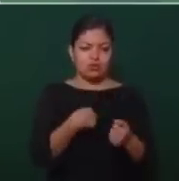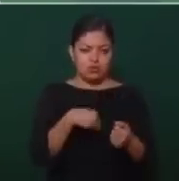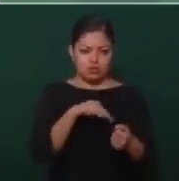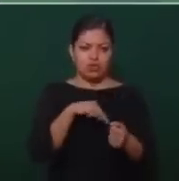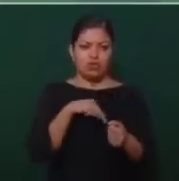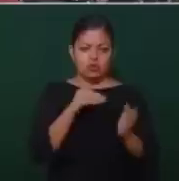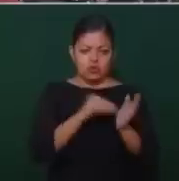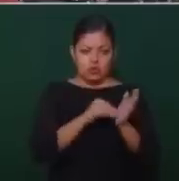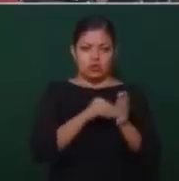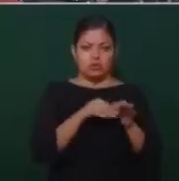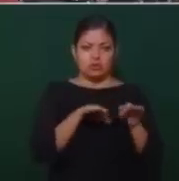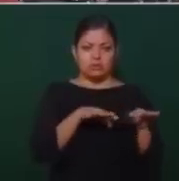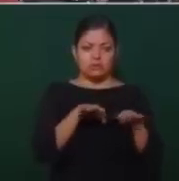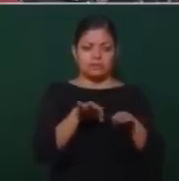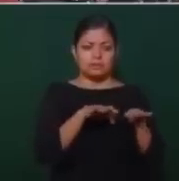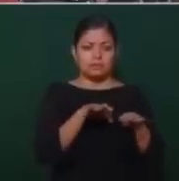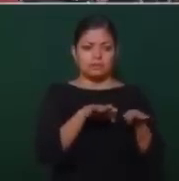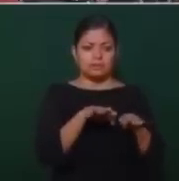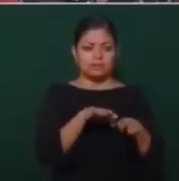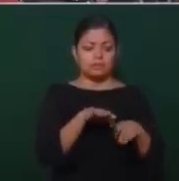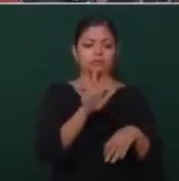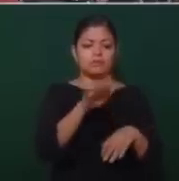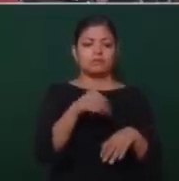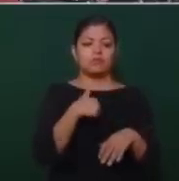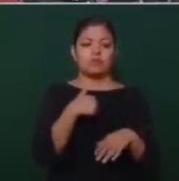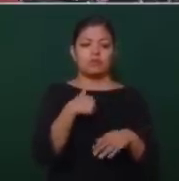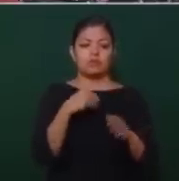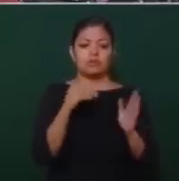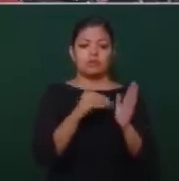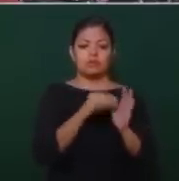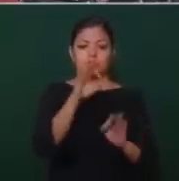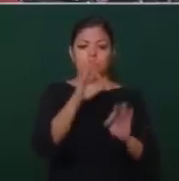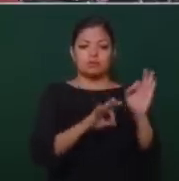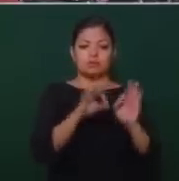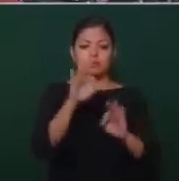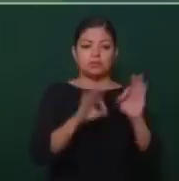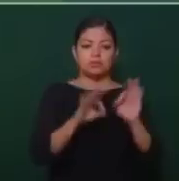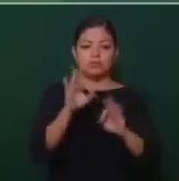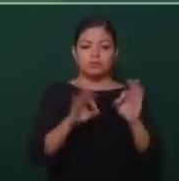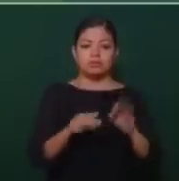trabajando para eso. Le voy a poner una gráfica.